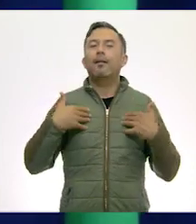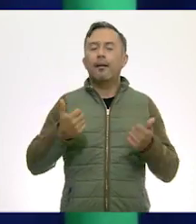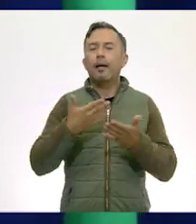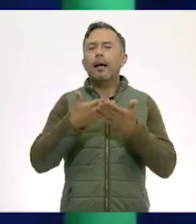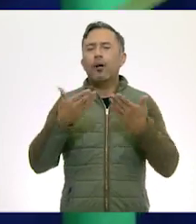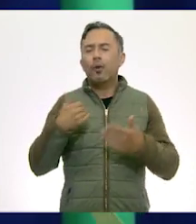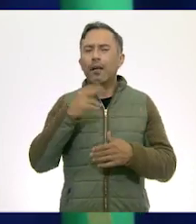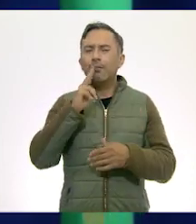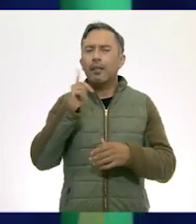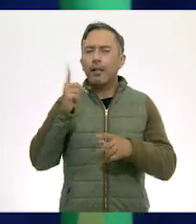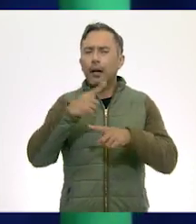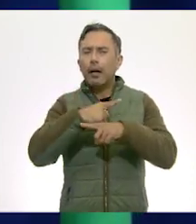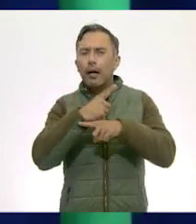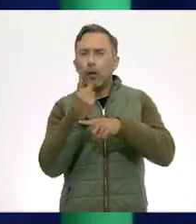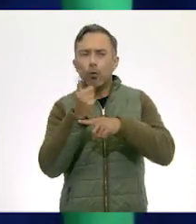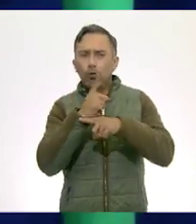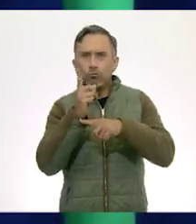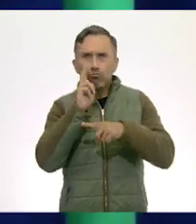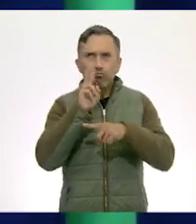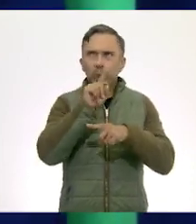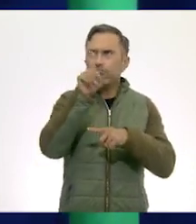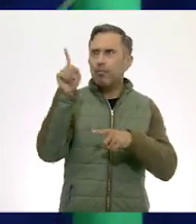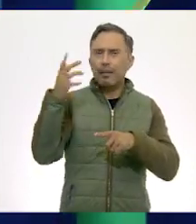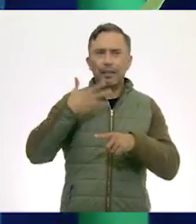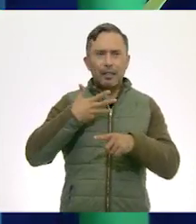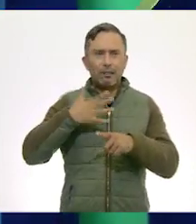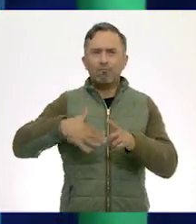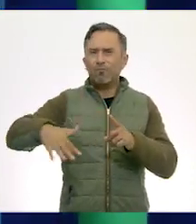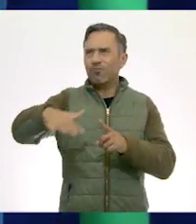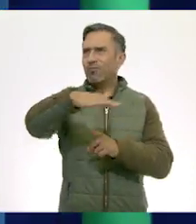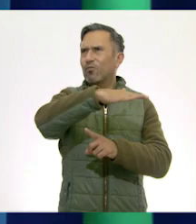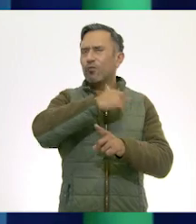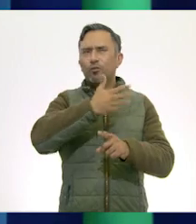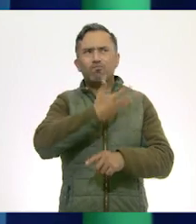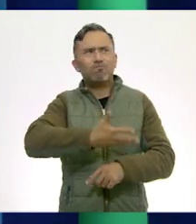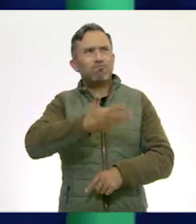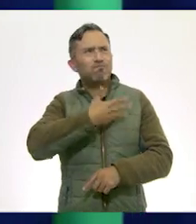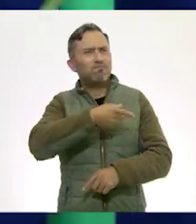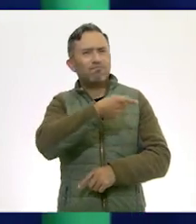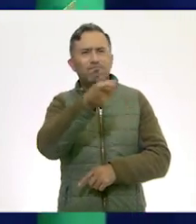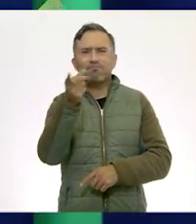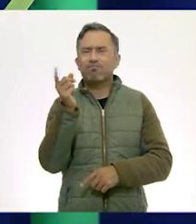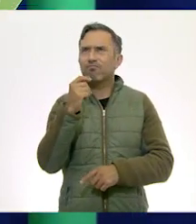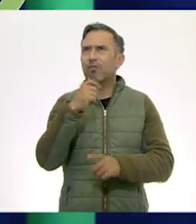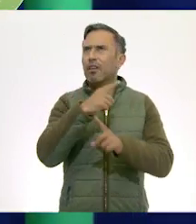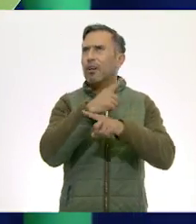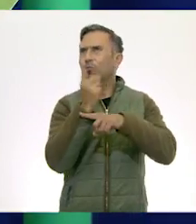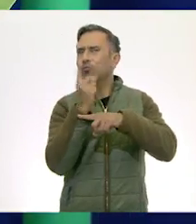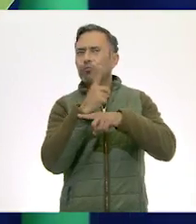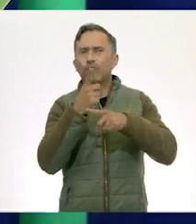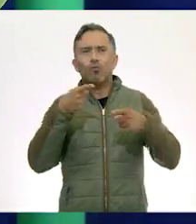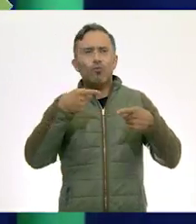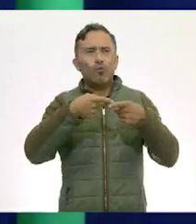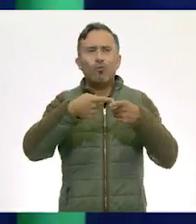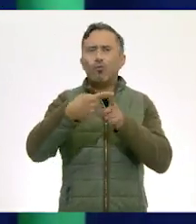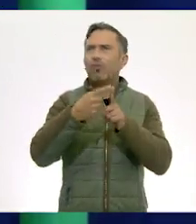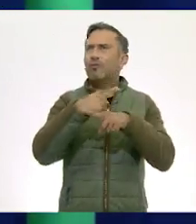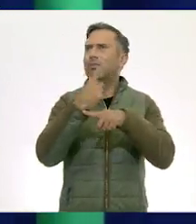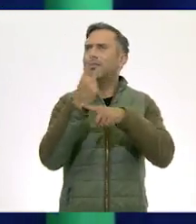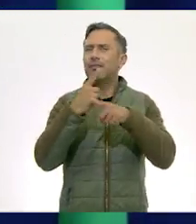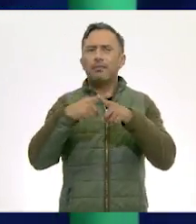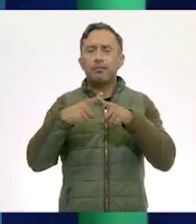identificar, ya que estamos rodeados de ellos por todos lados. Los podemos encontrar en muchos ámbitos de nuestra